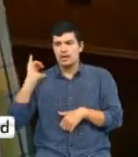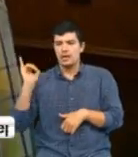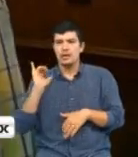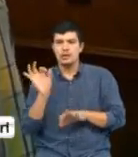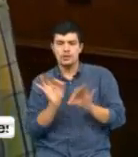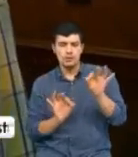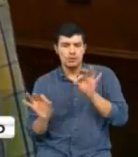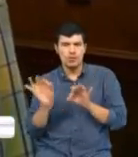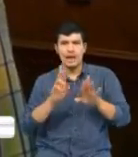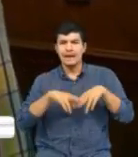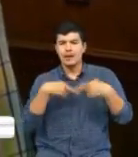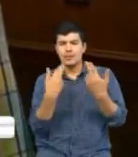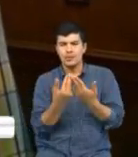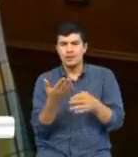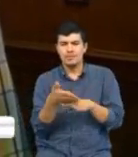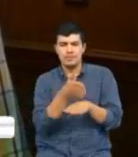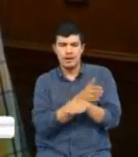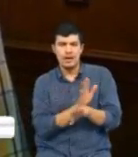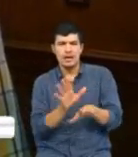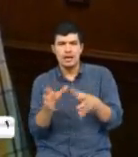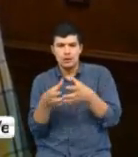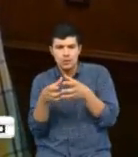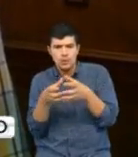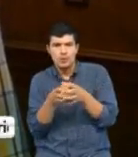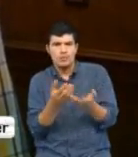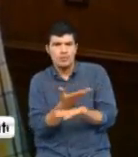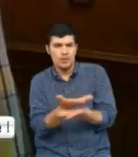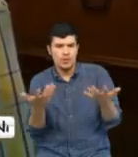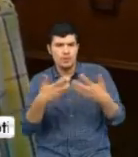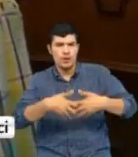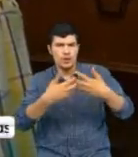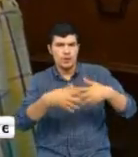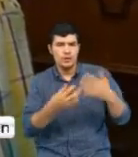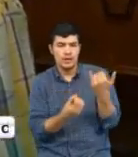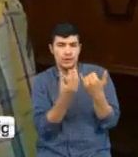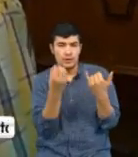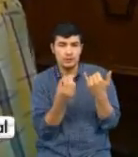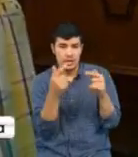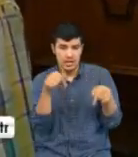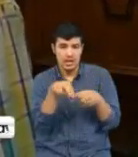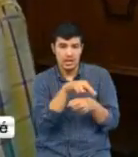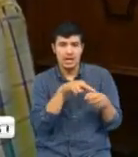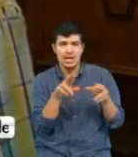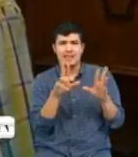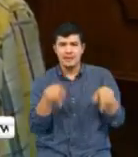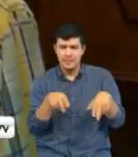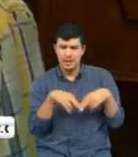de reuniones, los gremios, el sector productivo de la región, lógicamente